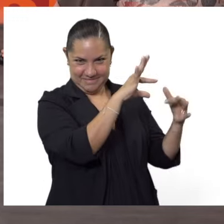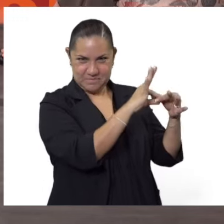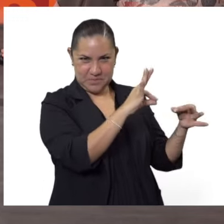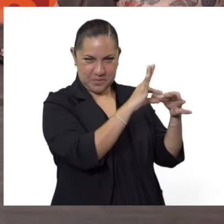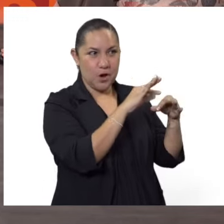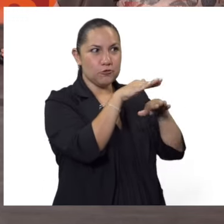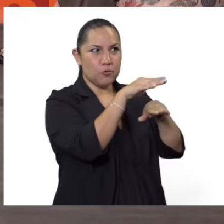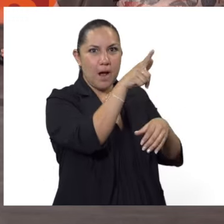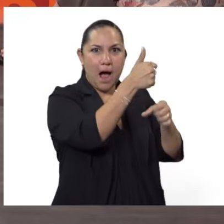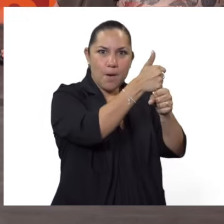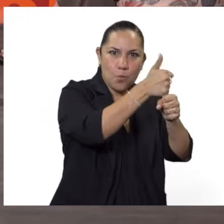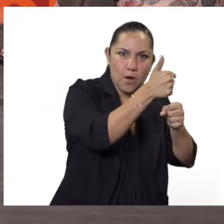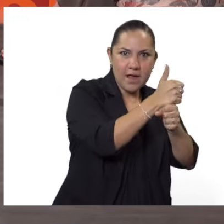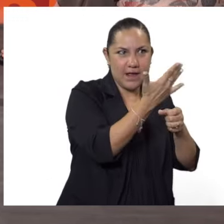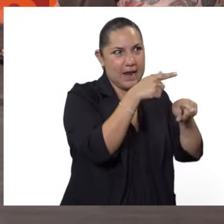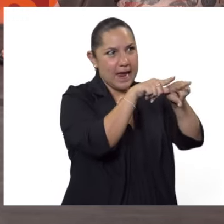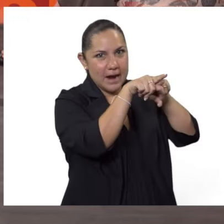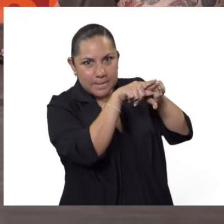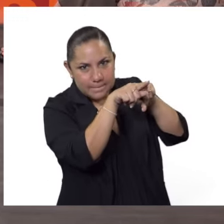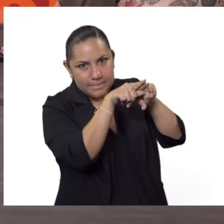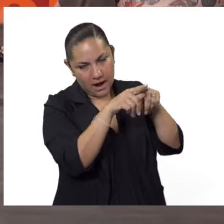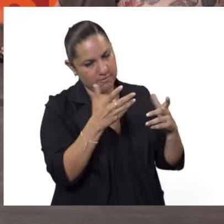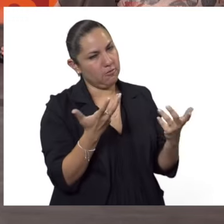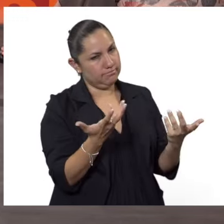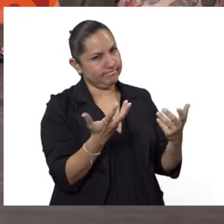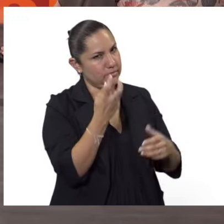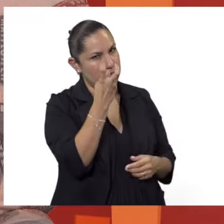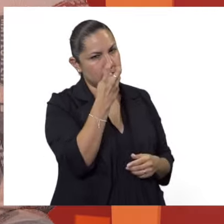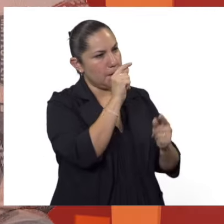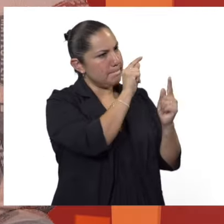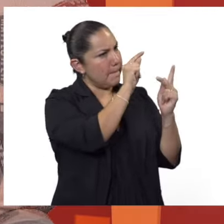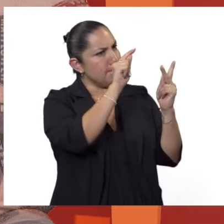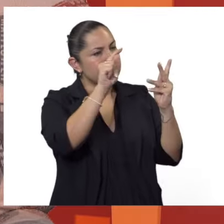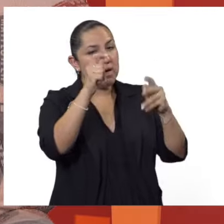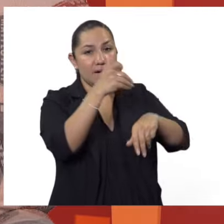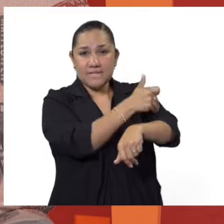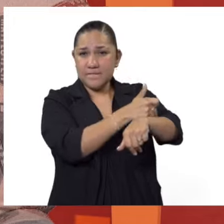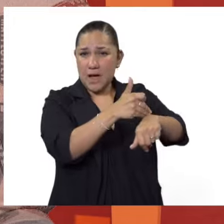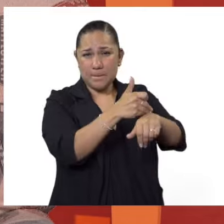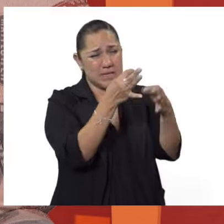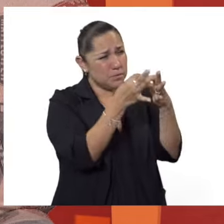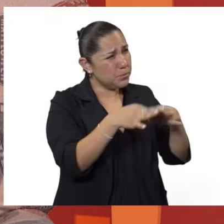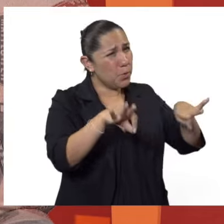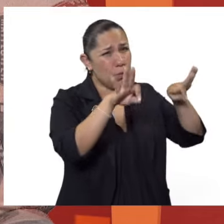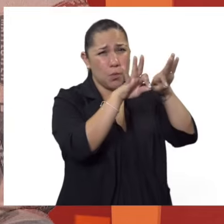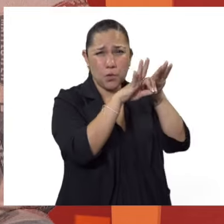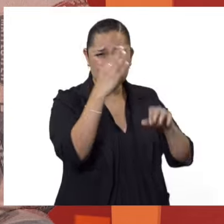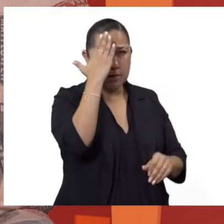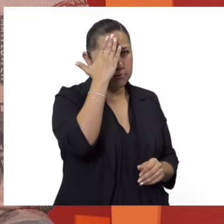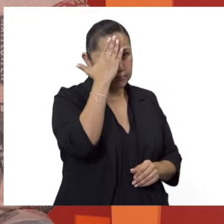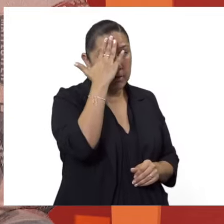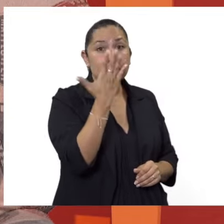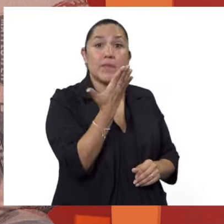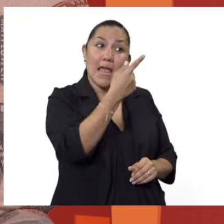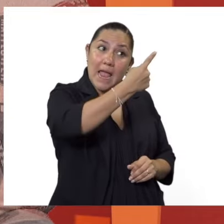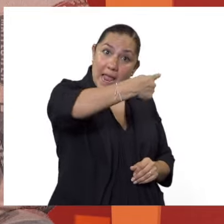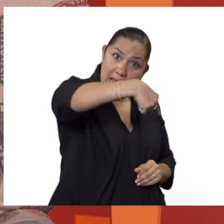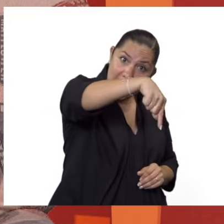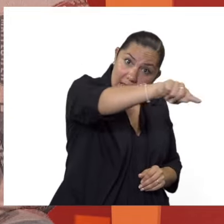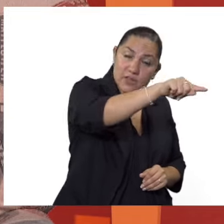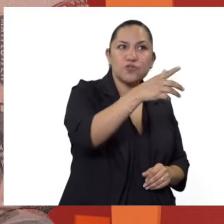familia layo nos mencionaba a sus abuelos que son maravillosos Los Hermanos entonces eh En este ámbito